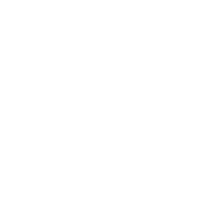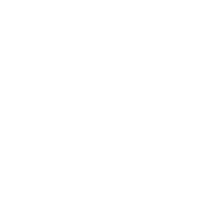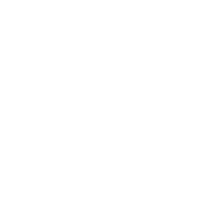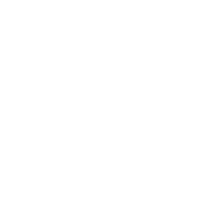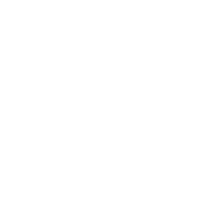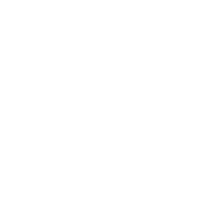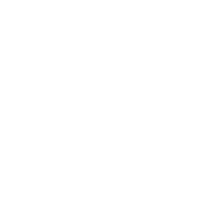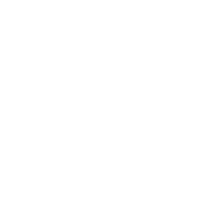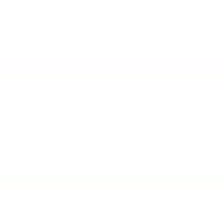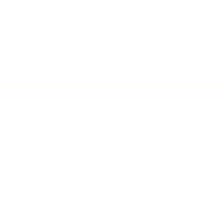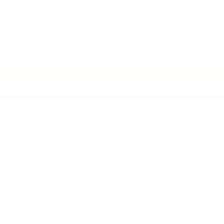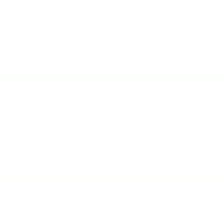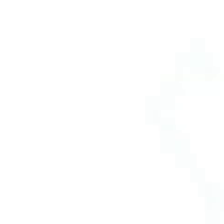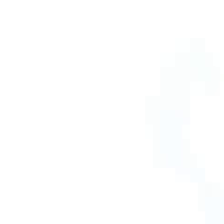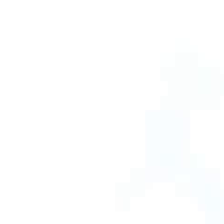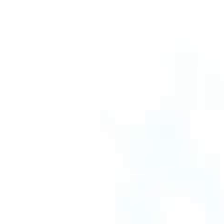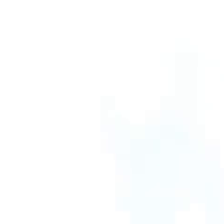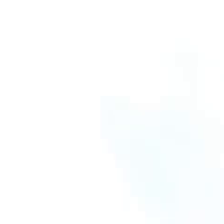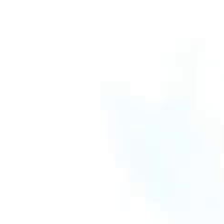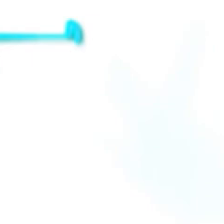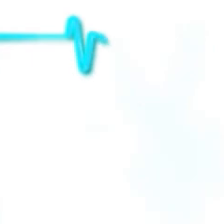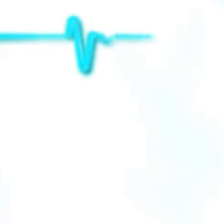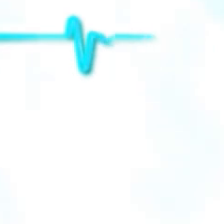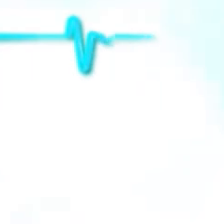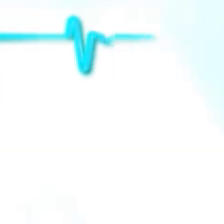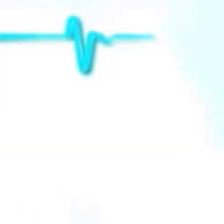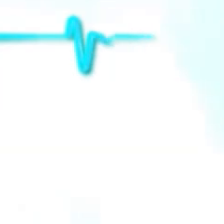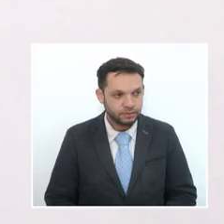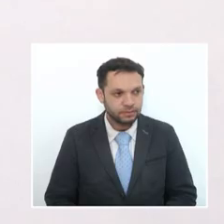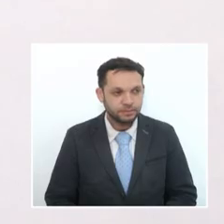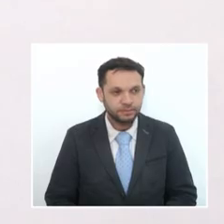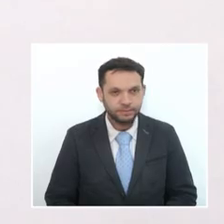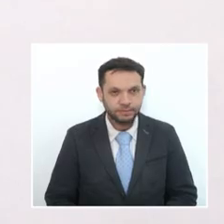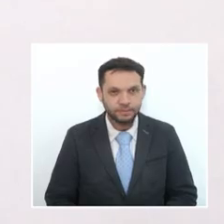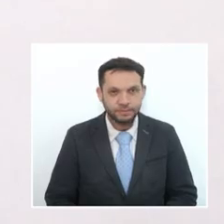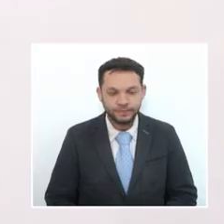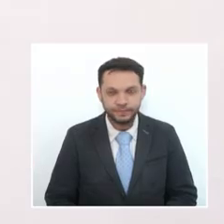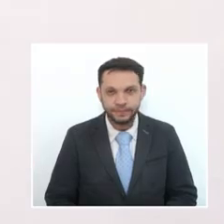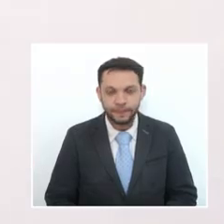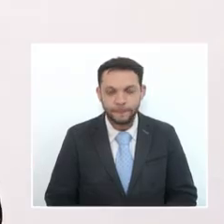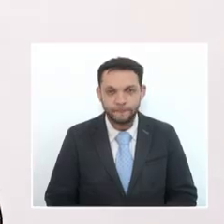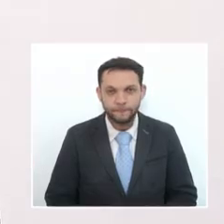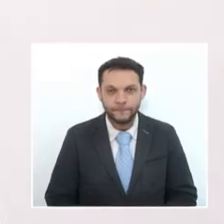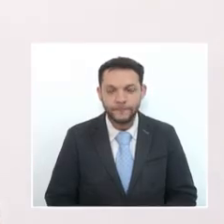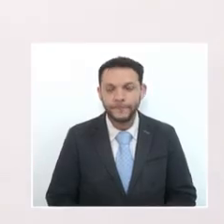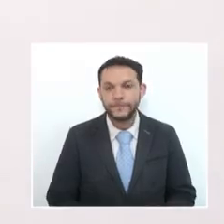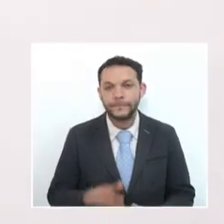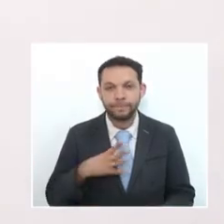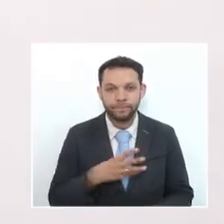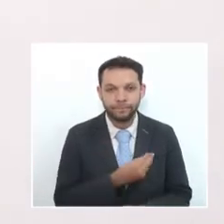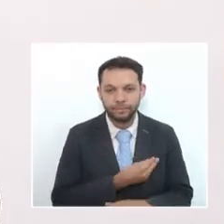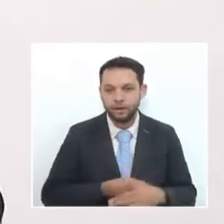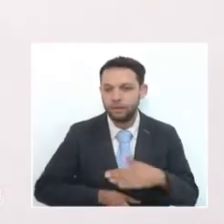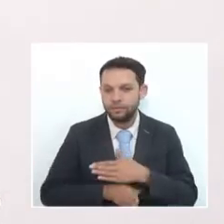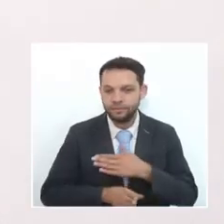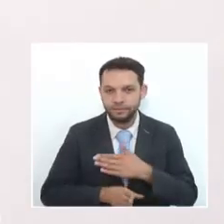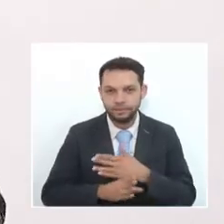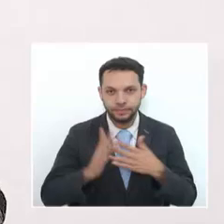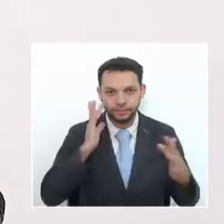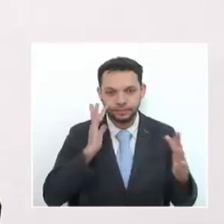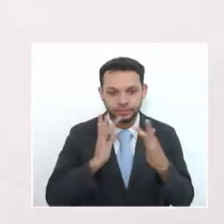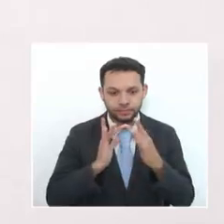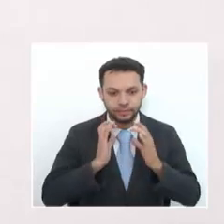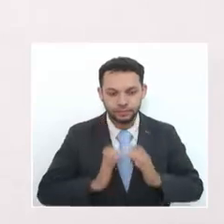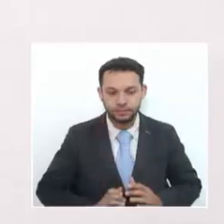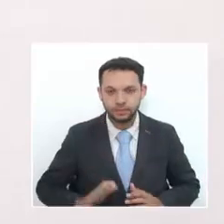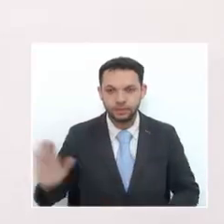Bien. Bien, seguimos aquí en Conexión Vital. Vamos a ver esta pregunta